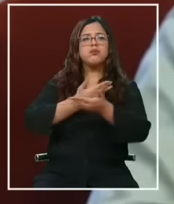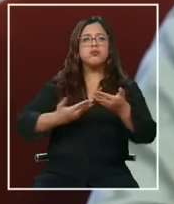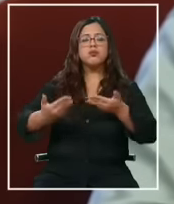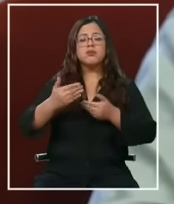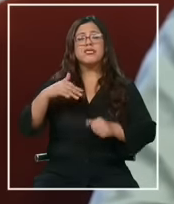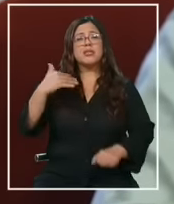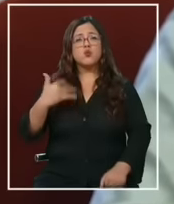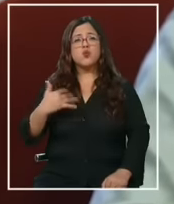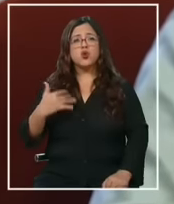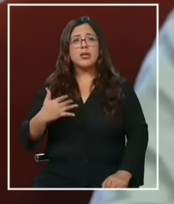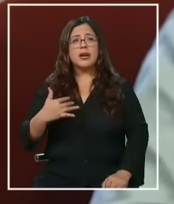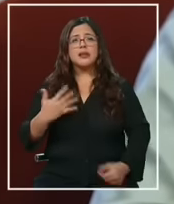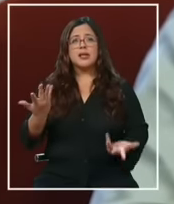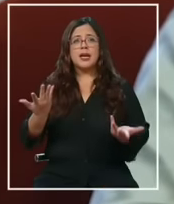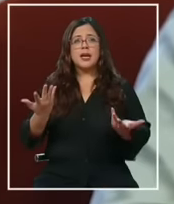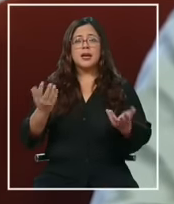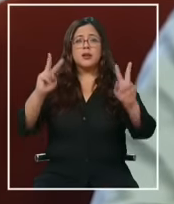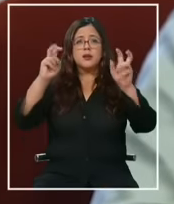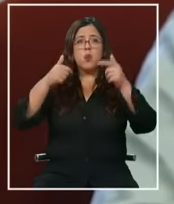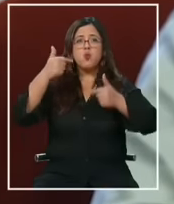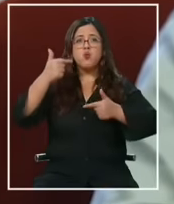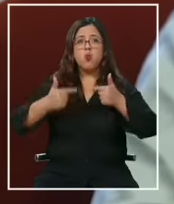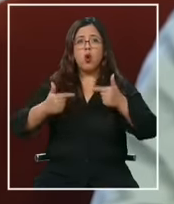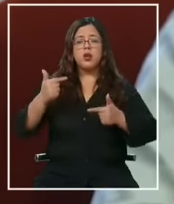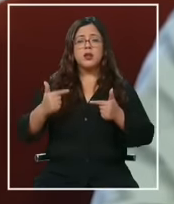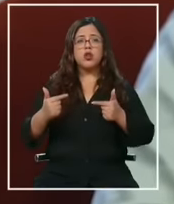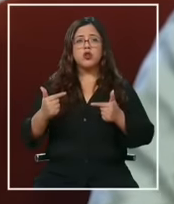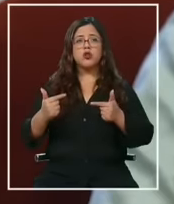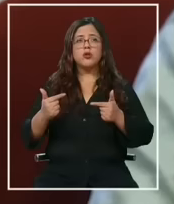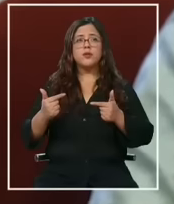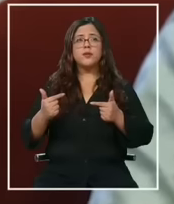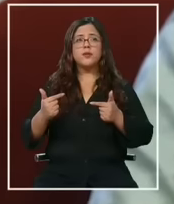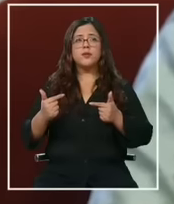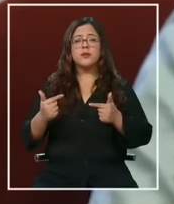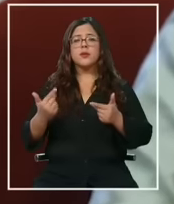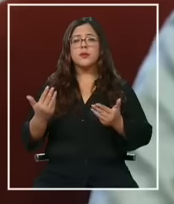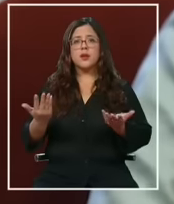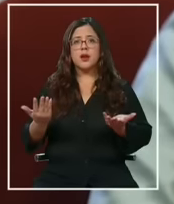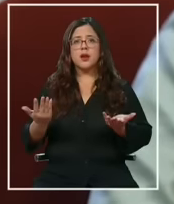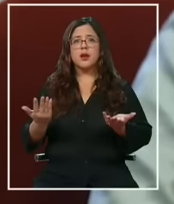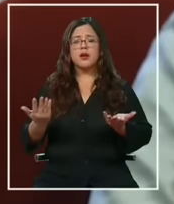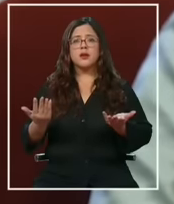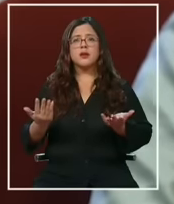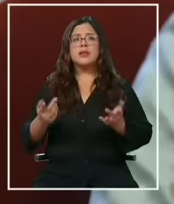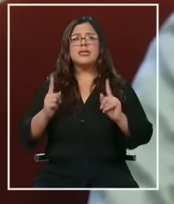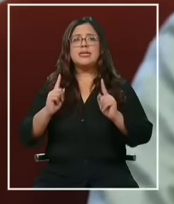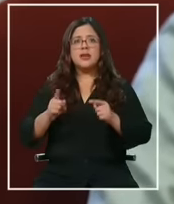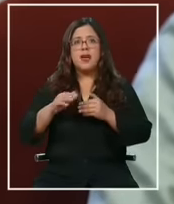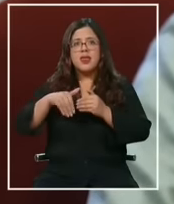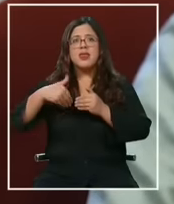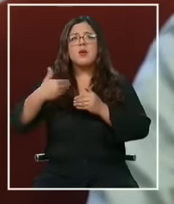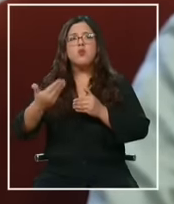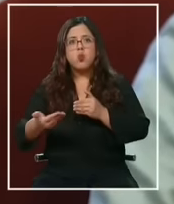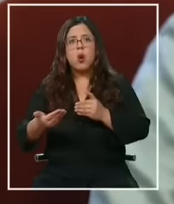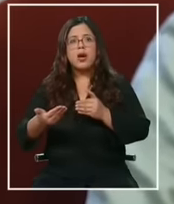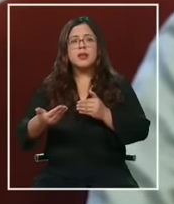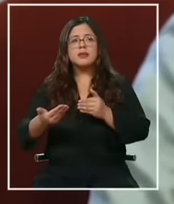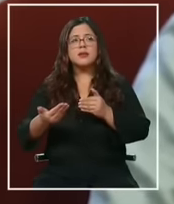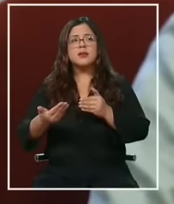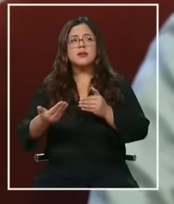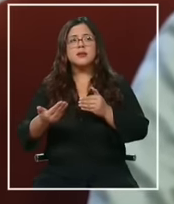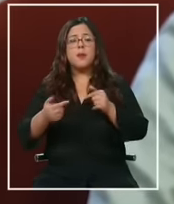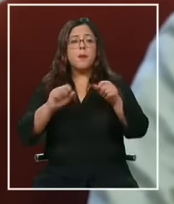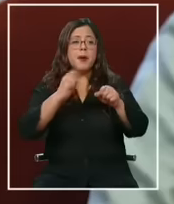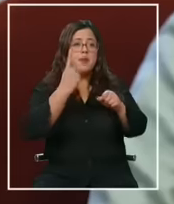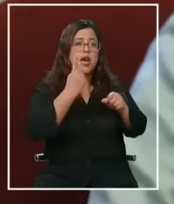tan importante como el sistema político va o debiera ser posterior a que zanjemos la discusión, que es lo que yo